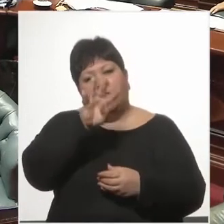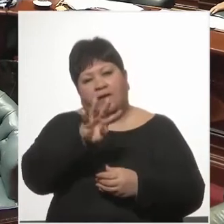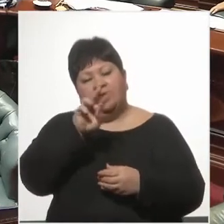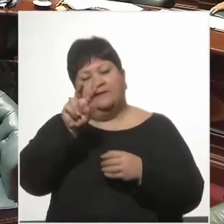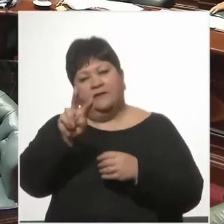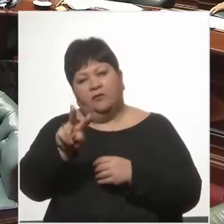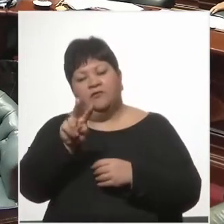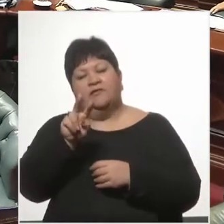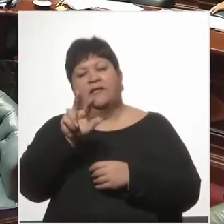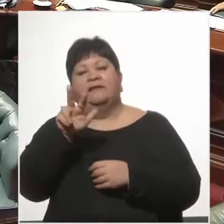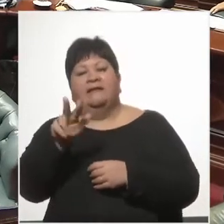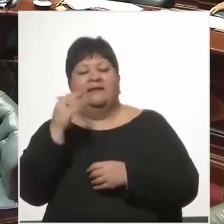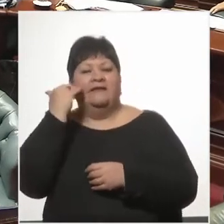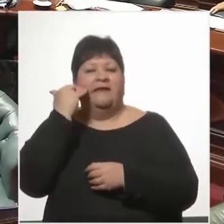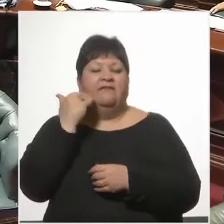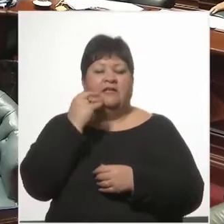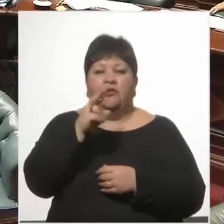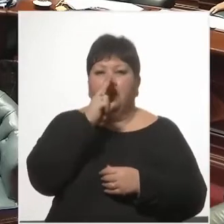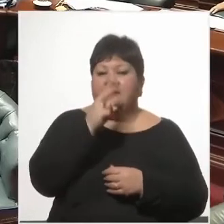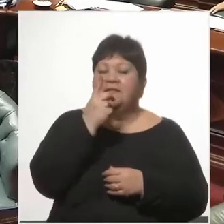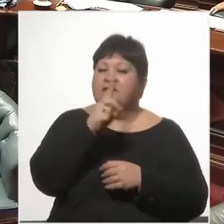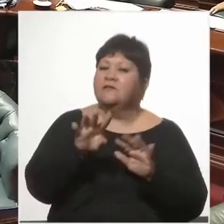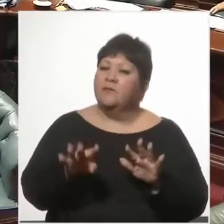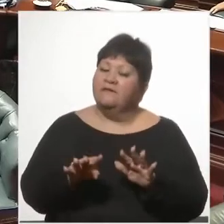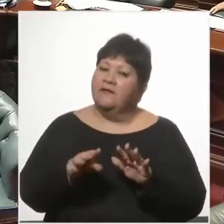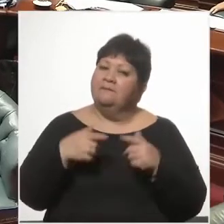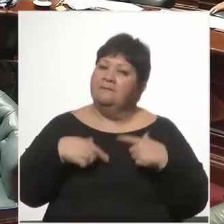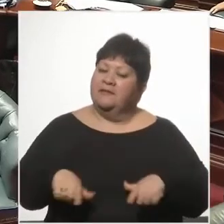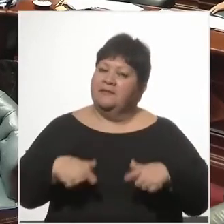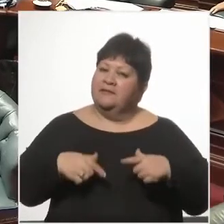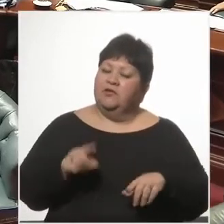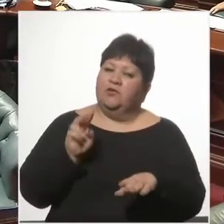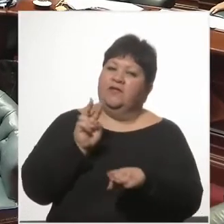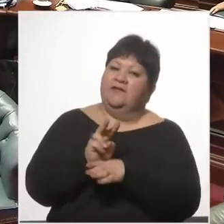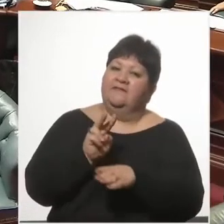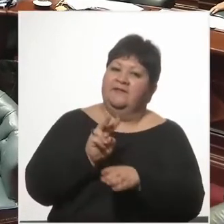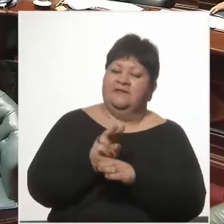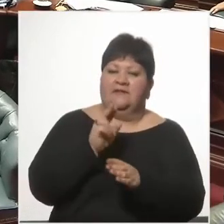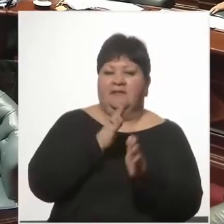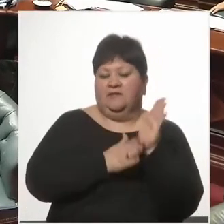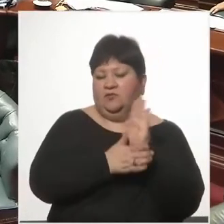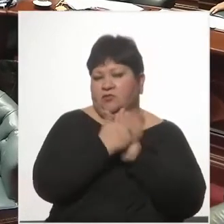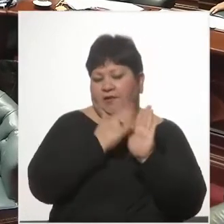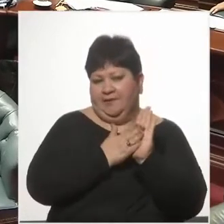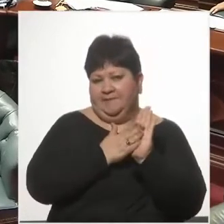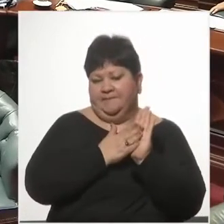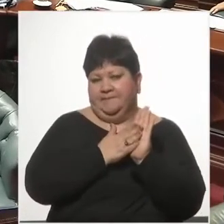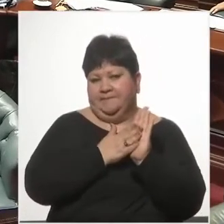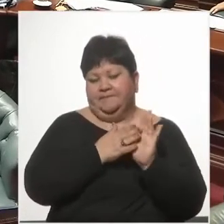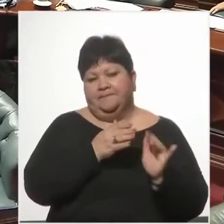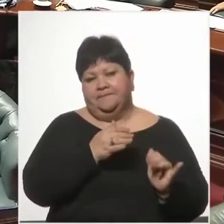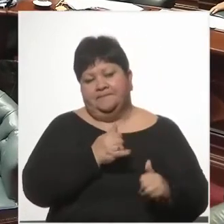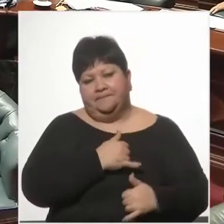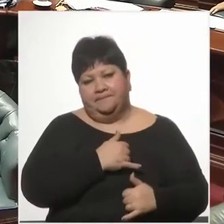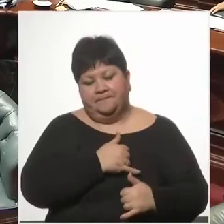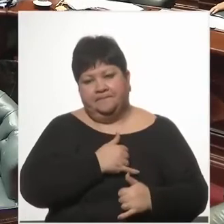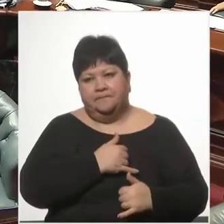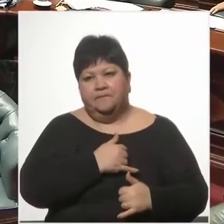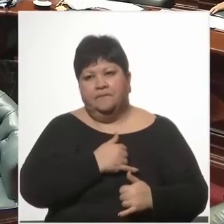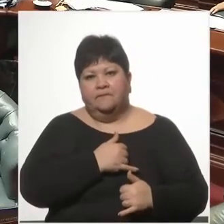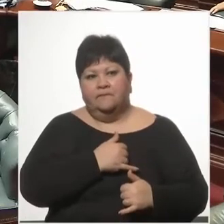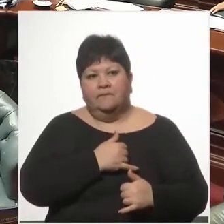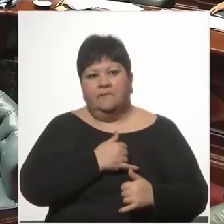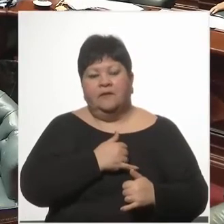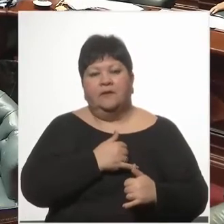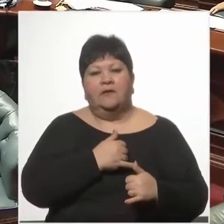del 2019 del Ministerio de Defensa Nacional, firmado por el ministro interino Daniel Montiel, enviado al